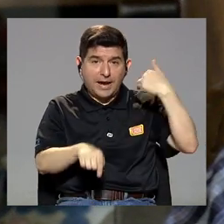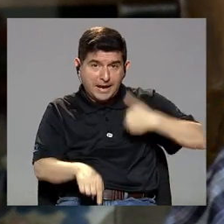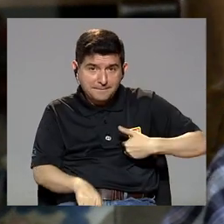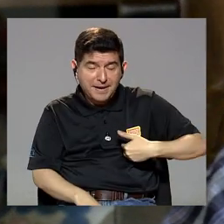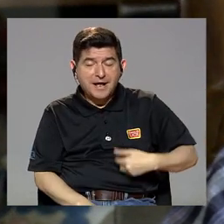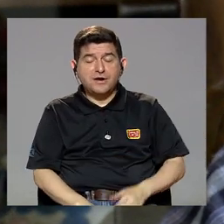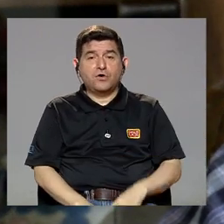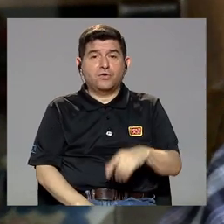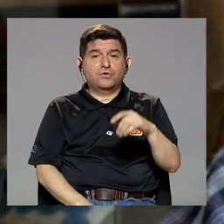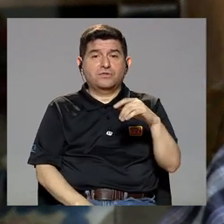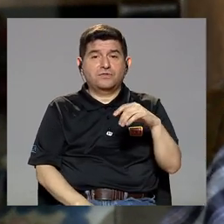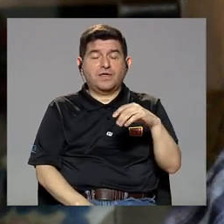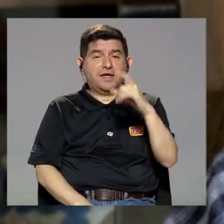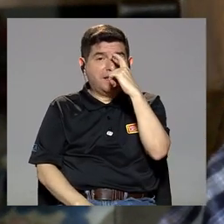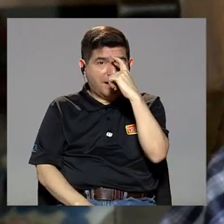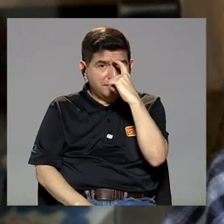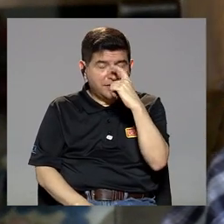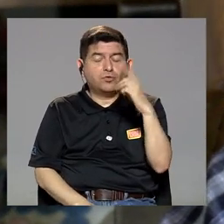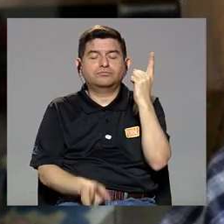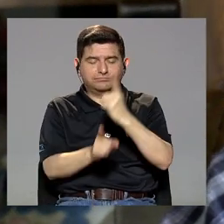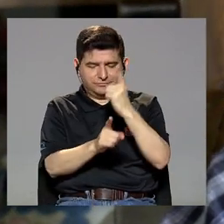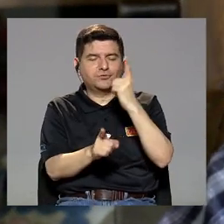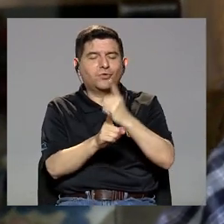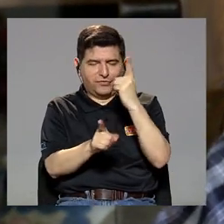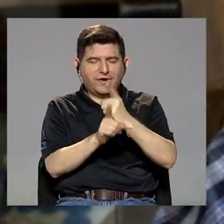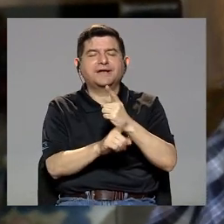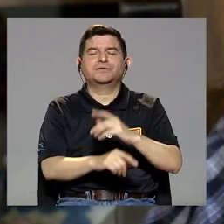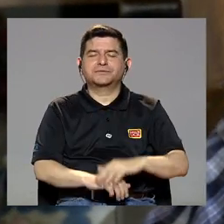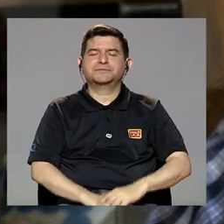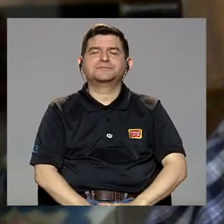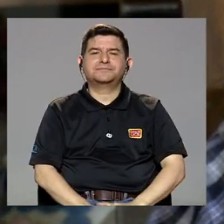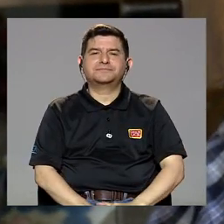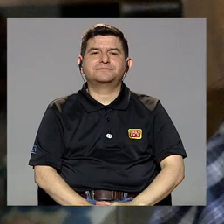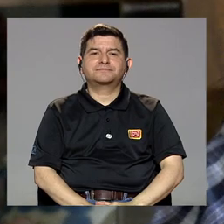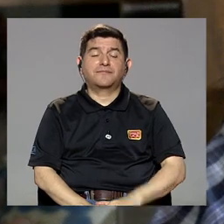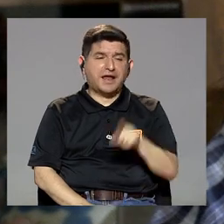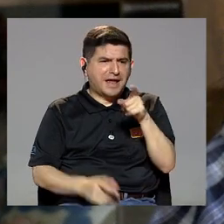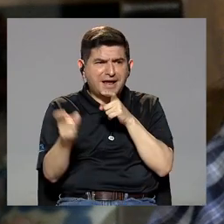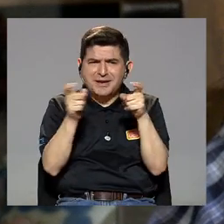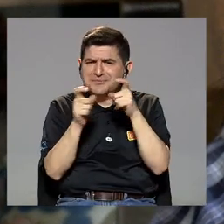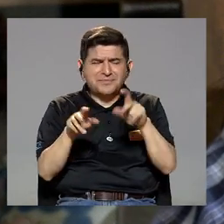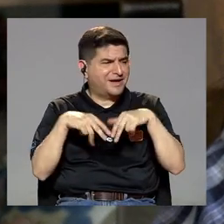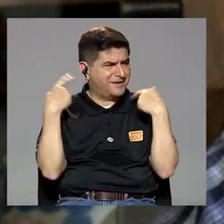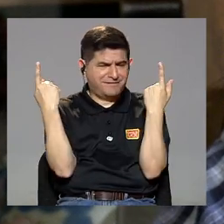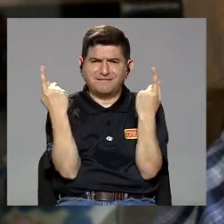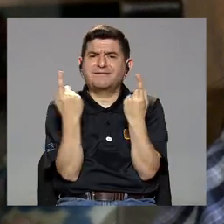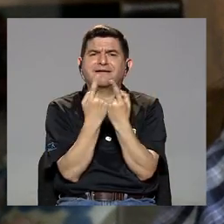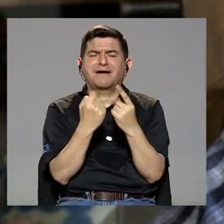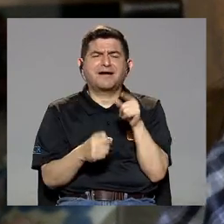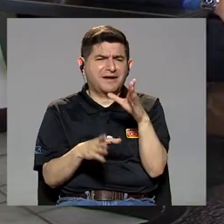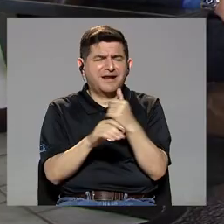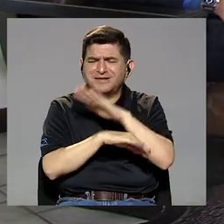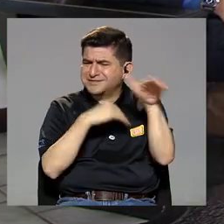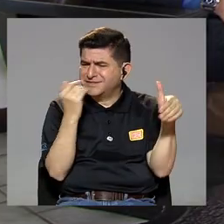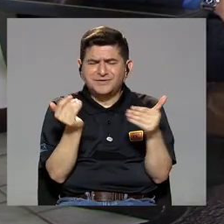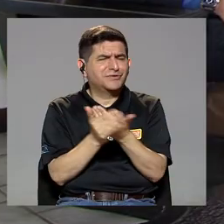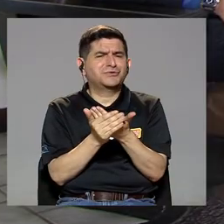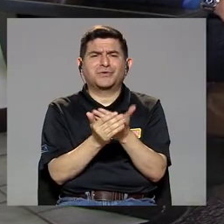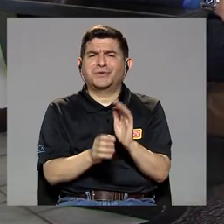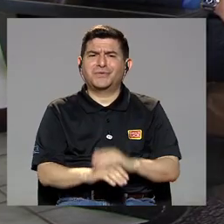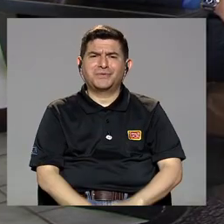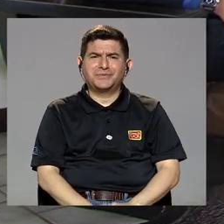guardias francisco calderón guardia el cual él era el que manejaba el partido el que hacía todo esta es